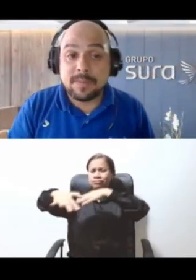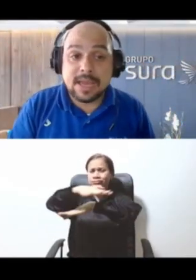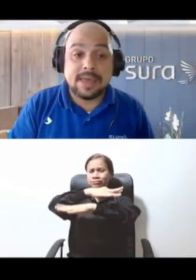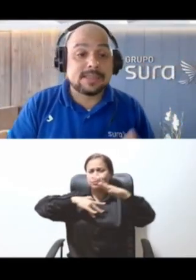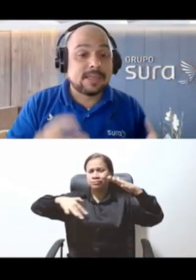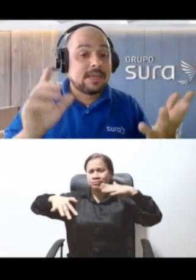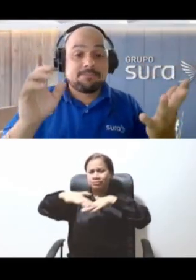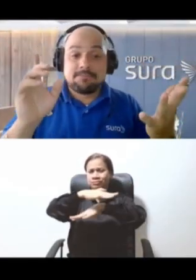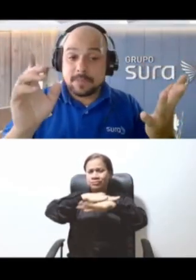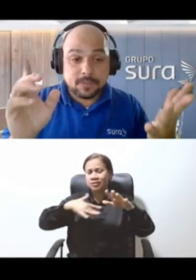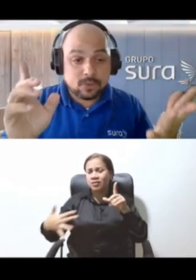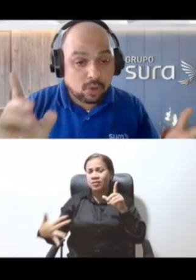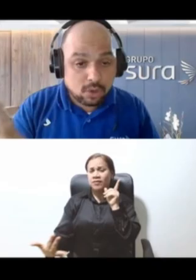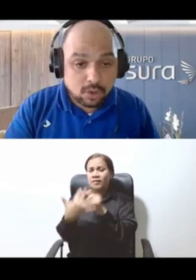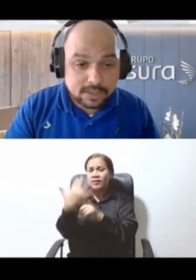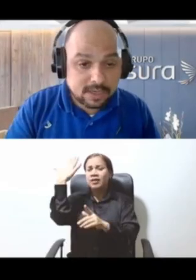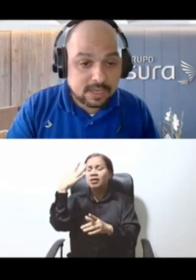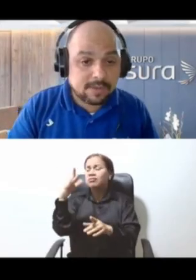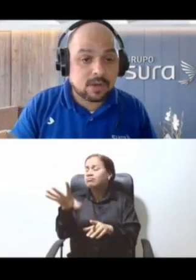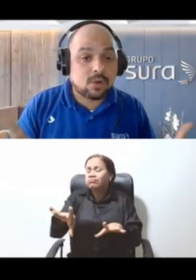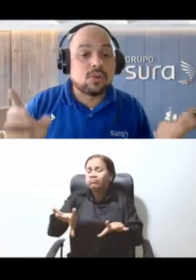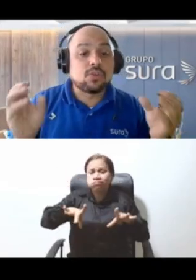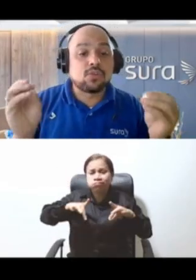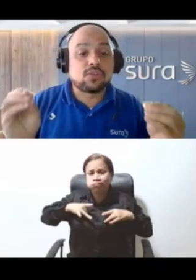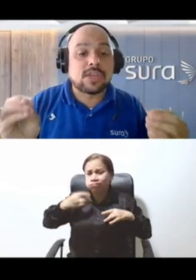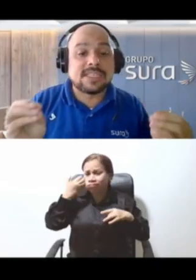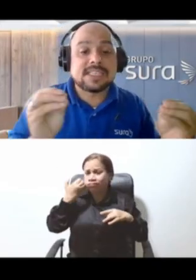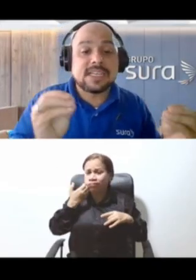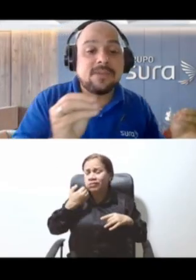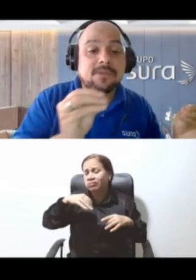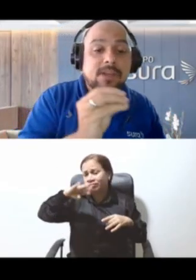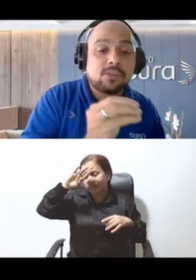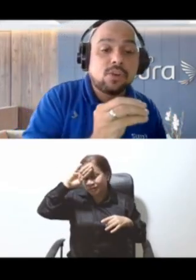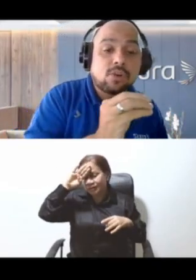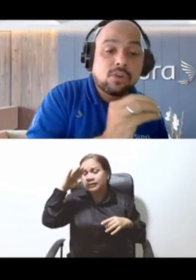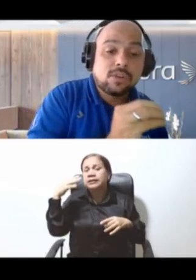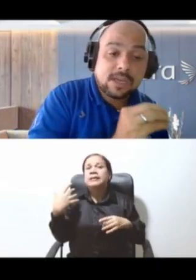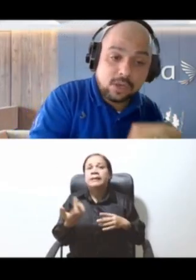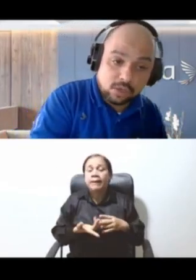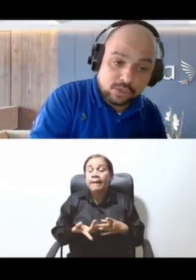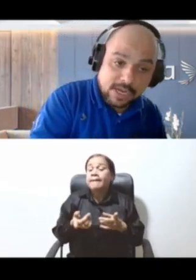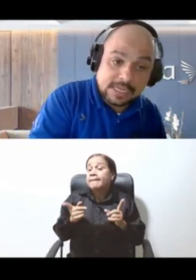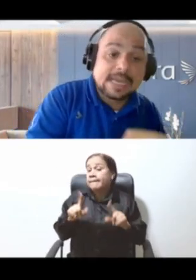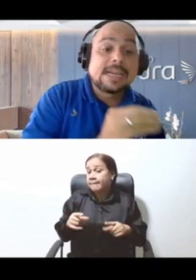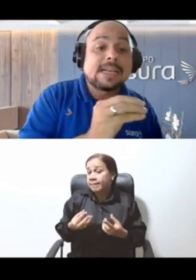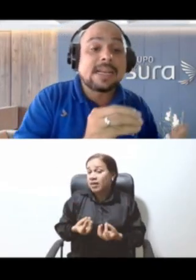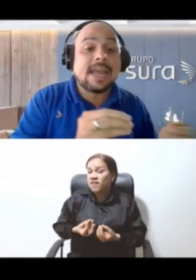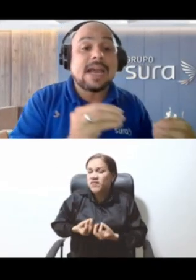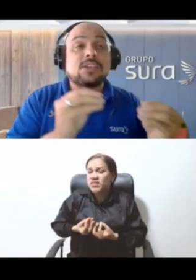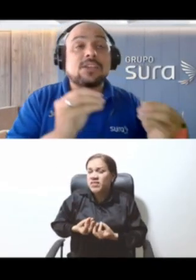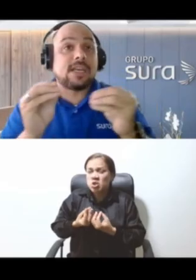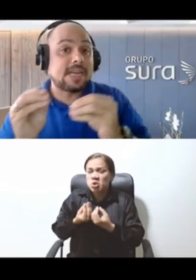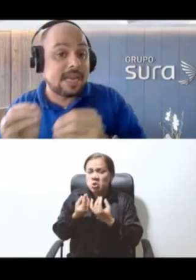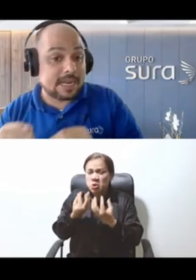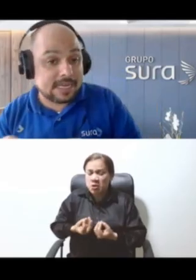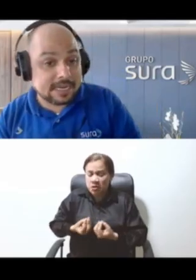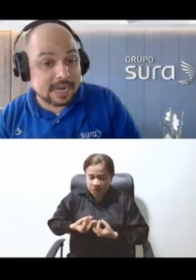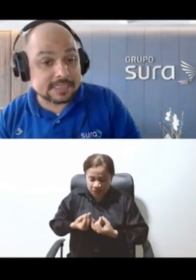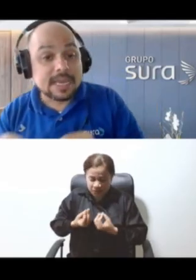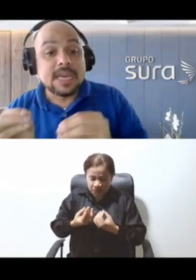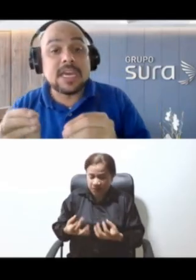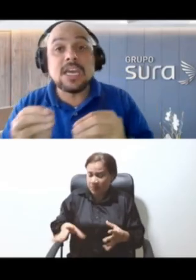generar enfermedades. Todo lo que tiene que ver con sustancias infeccio-contagiosas,